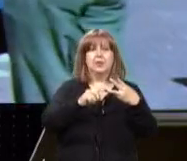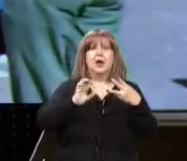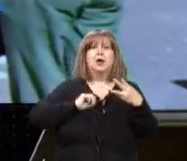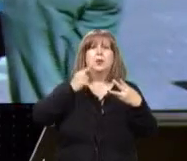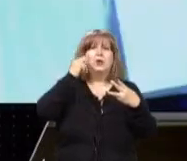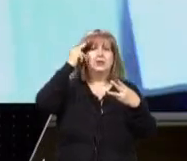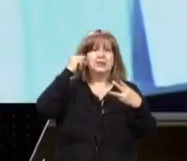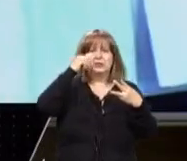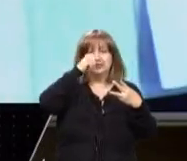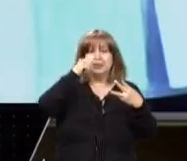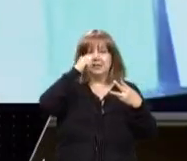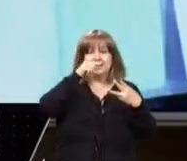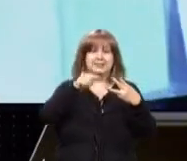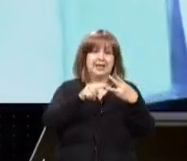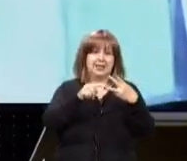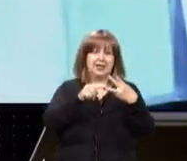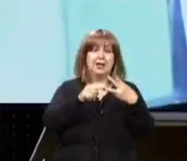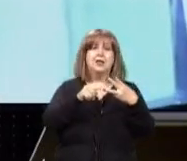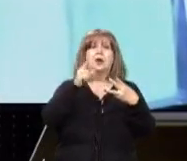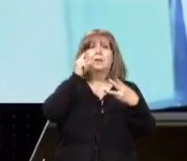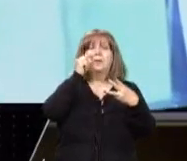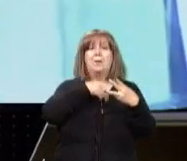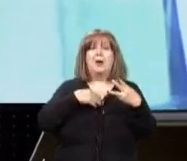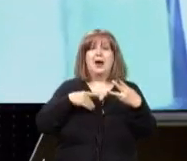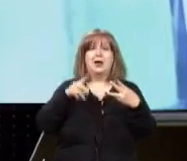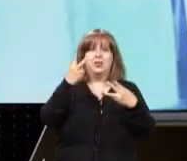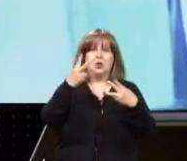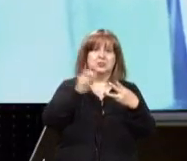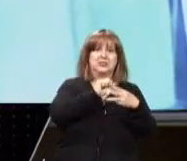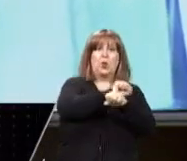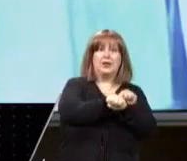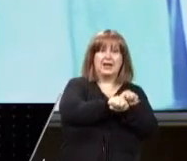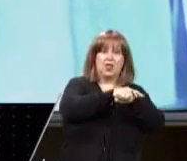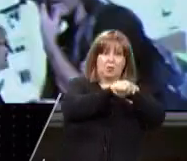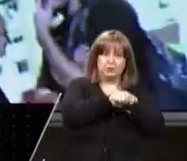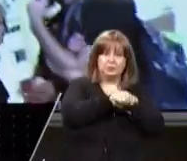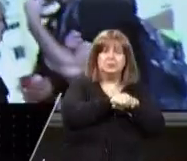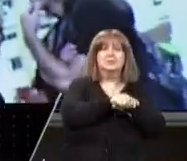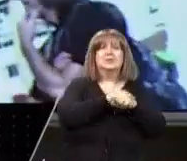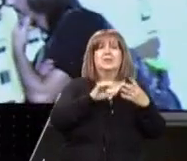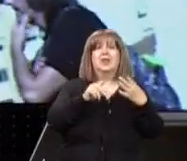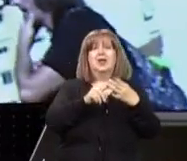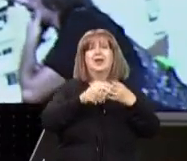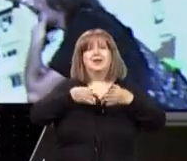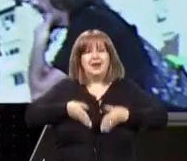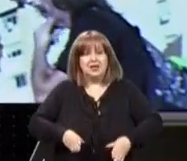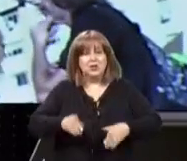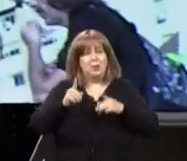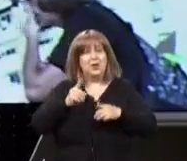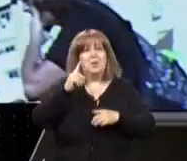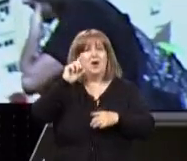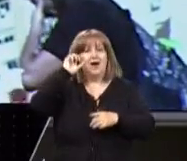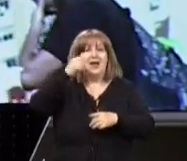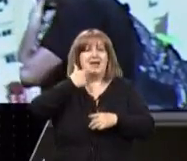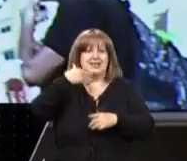77, pero ella nació en la ESMA. Claro, hay testimonios también. Que allí también nació la nieta 127, que es